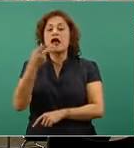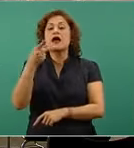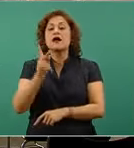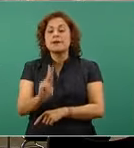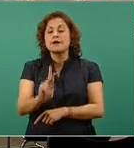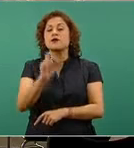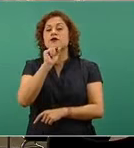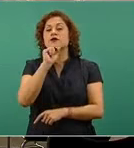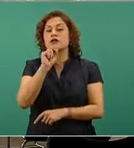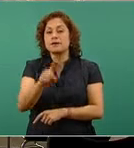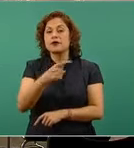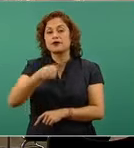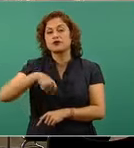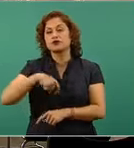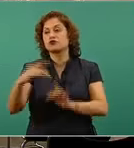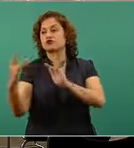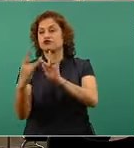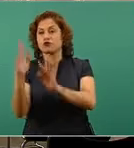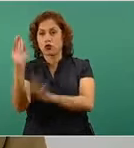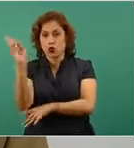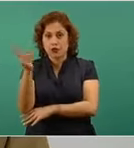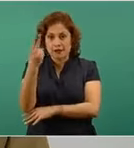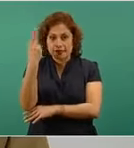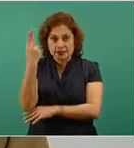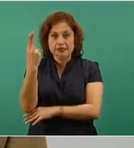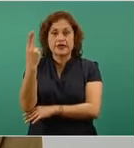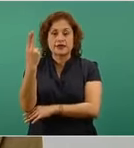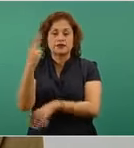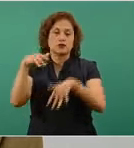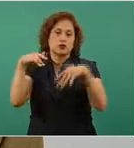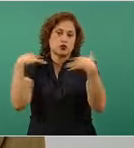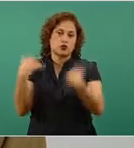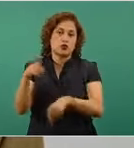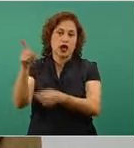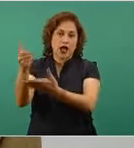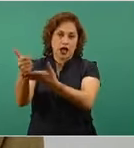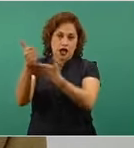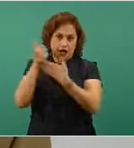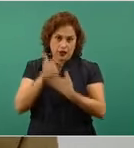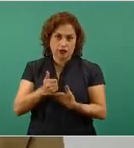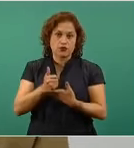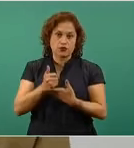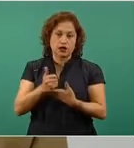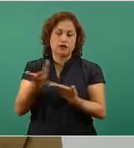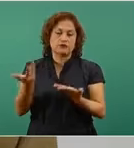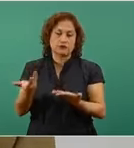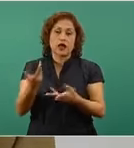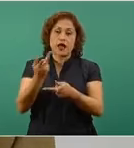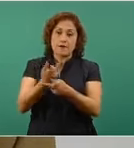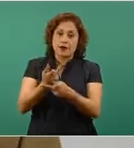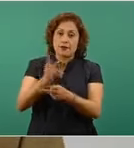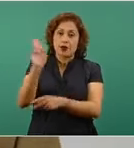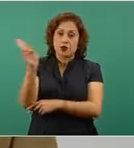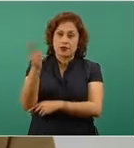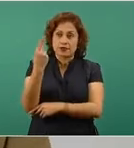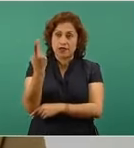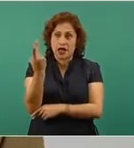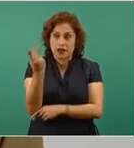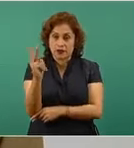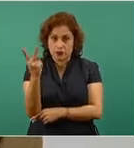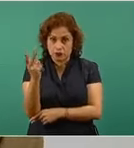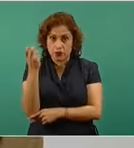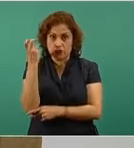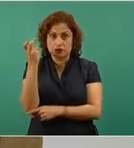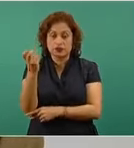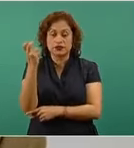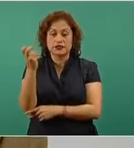con las universidades fue precisamente que a través de las universidades, pero digo, de media superior y superior, muchas universidades